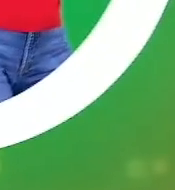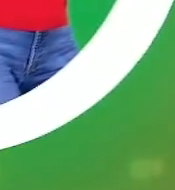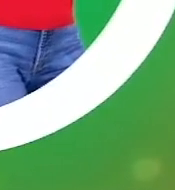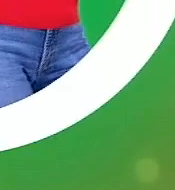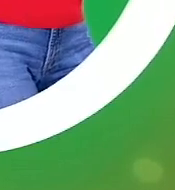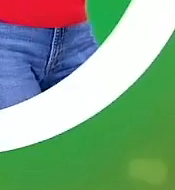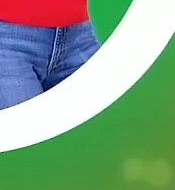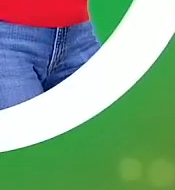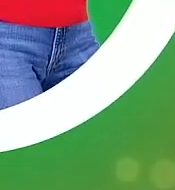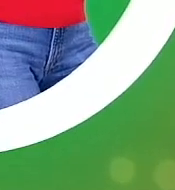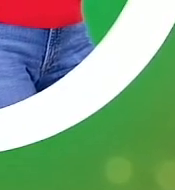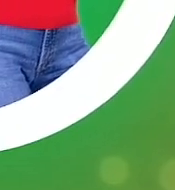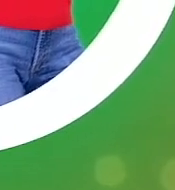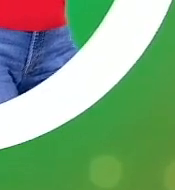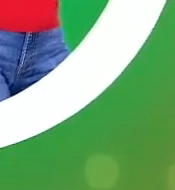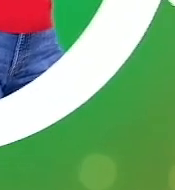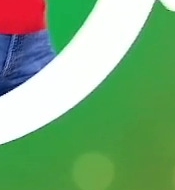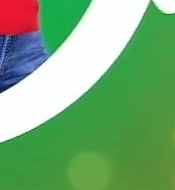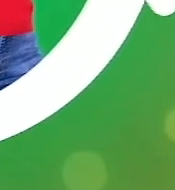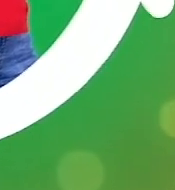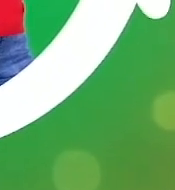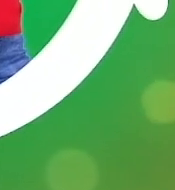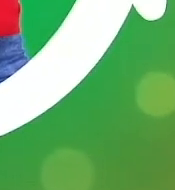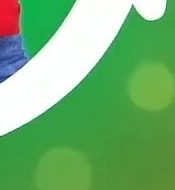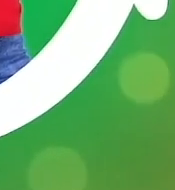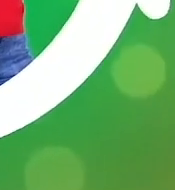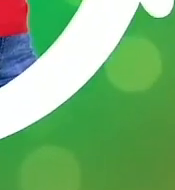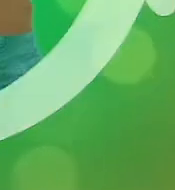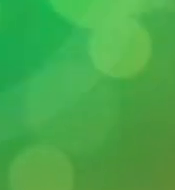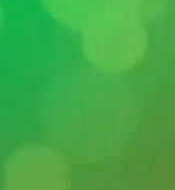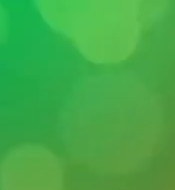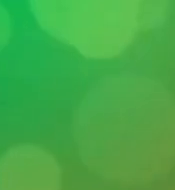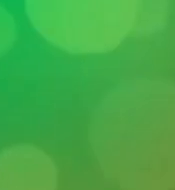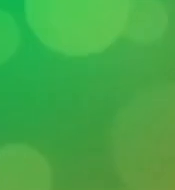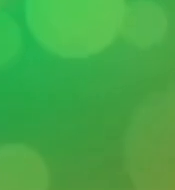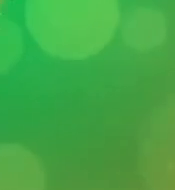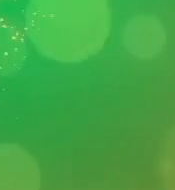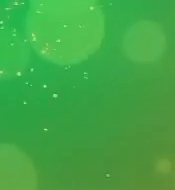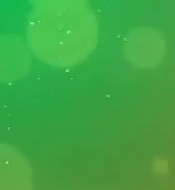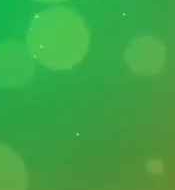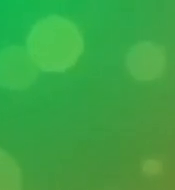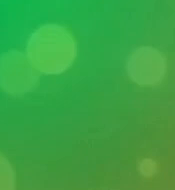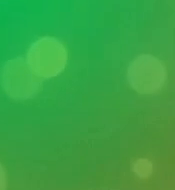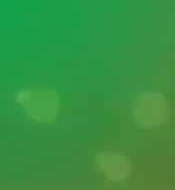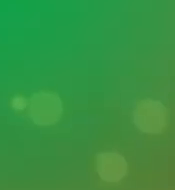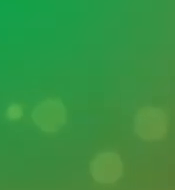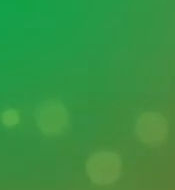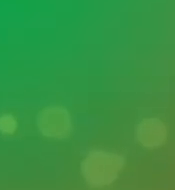¡Ay, qué bonito! Yo me gané la Loto. Nos vemos en el próximo.